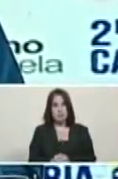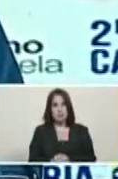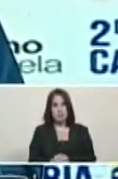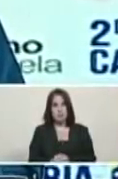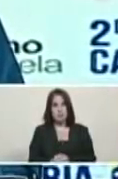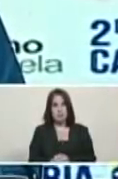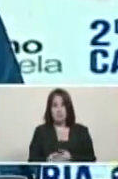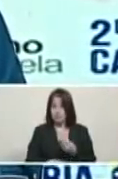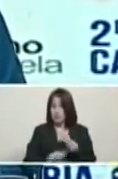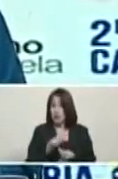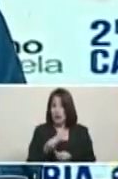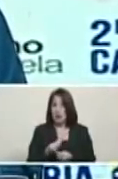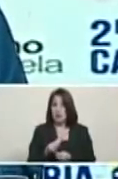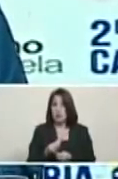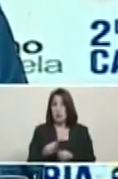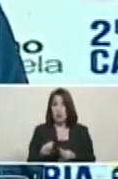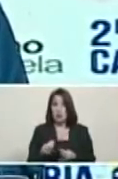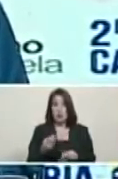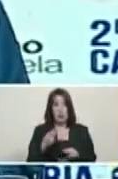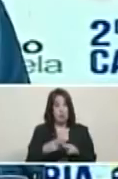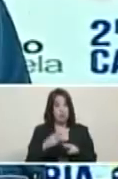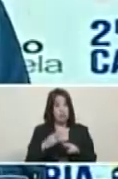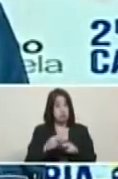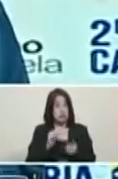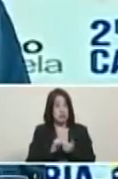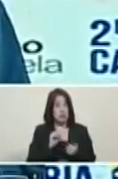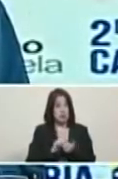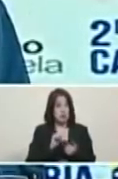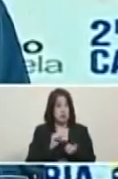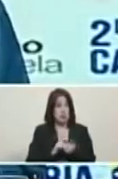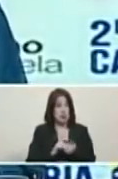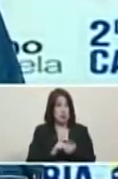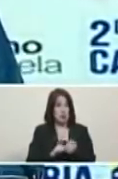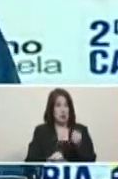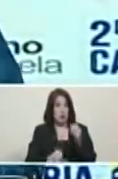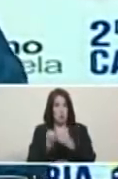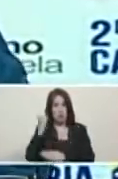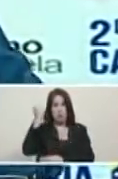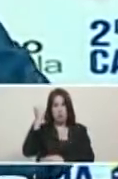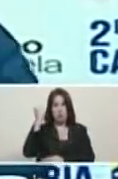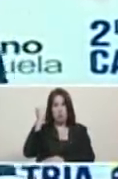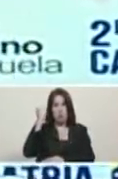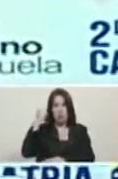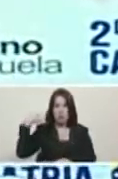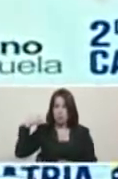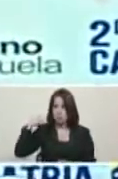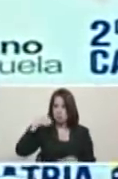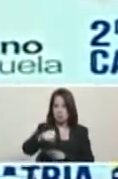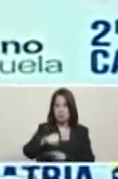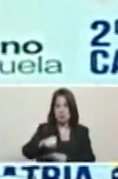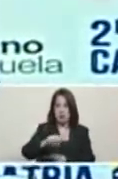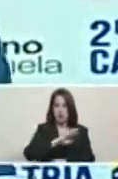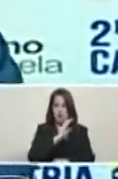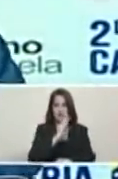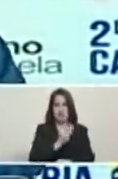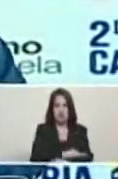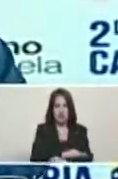Hagamos con esa madera un puño para golpear bien